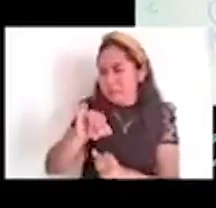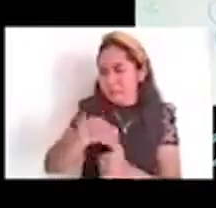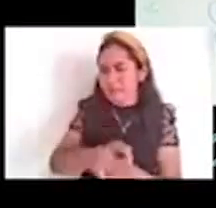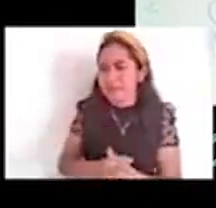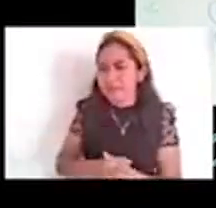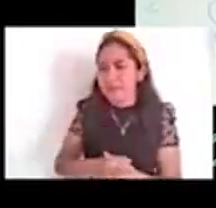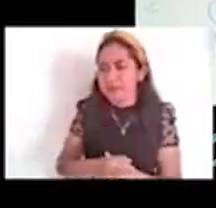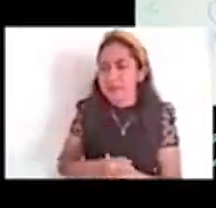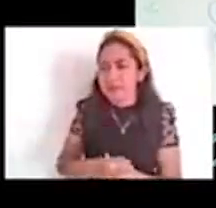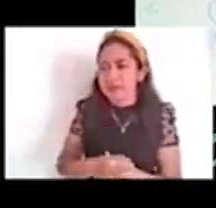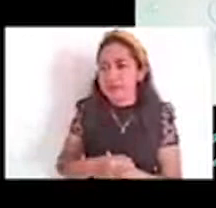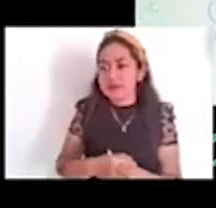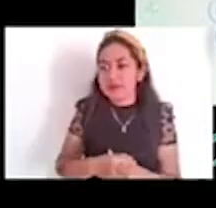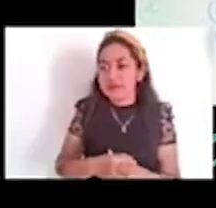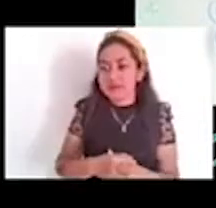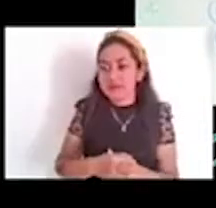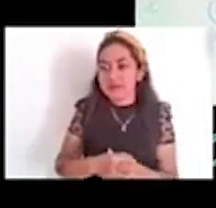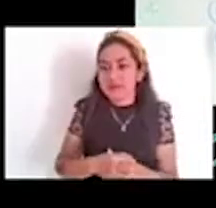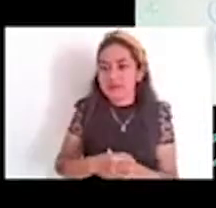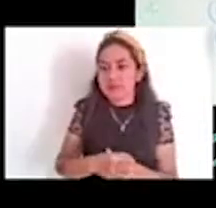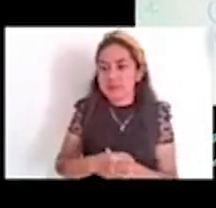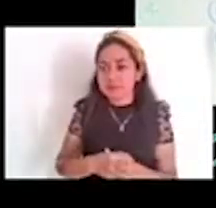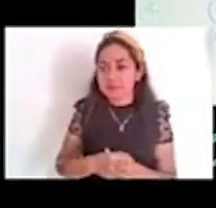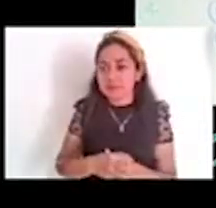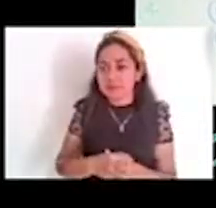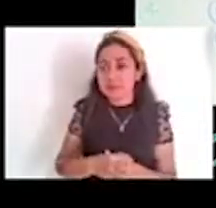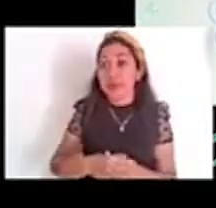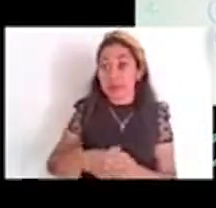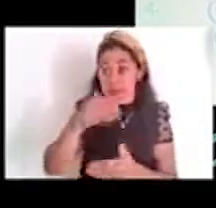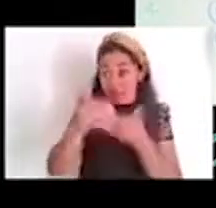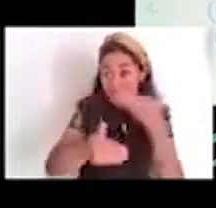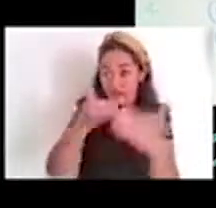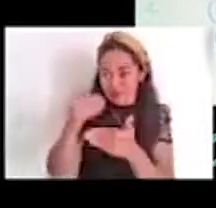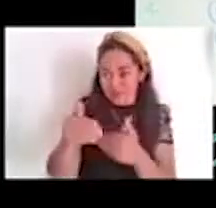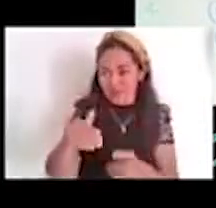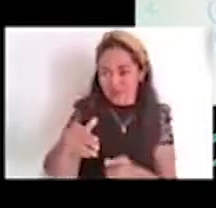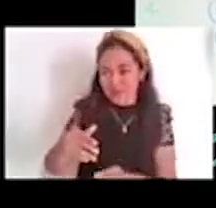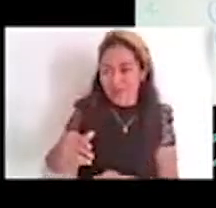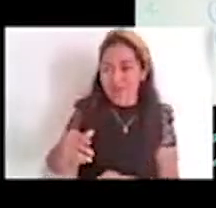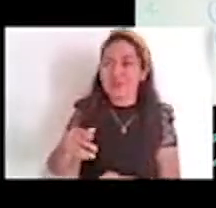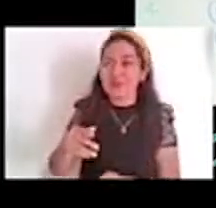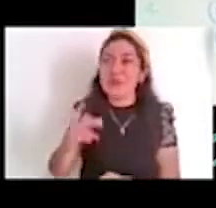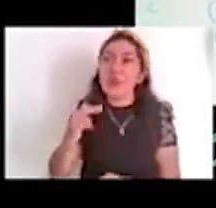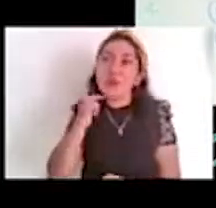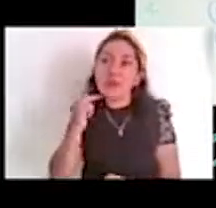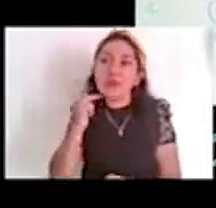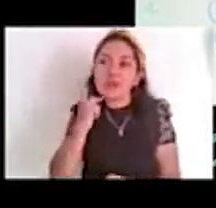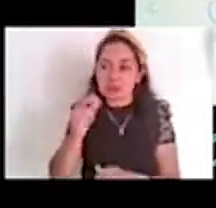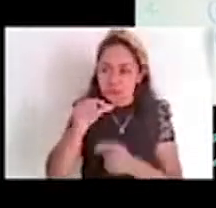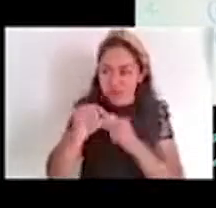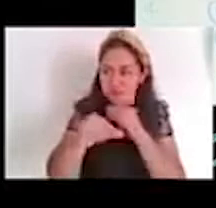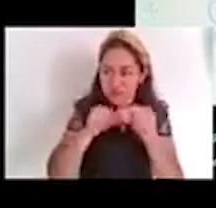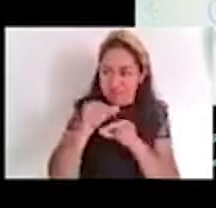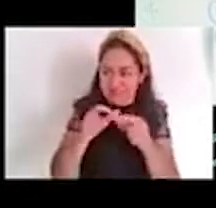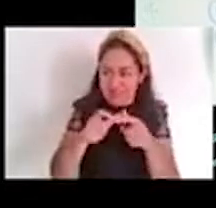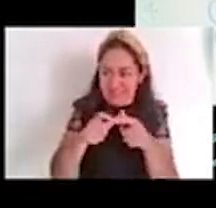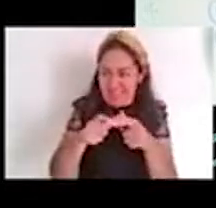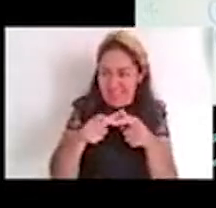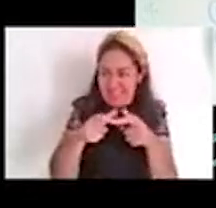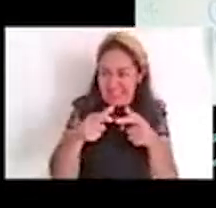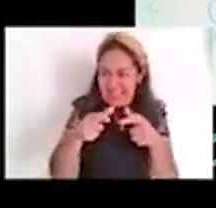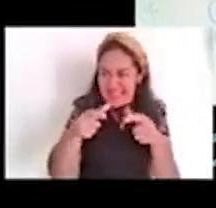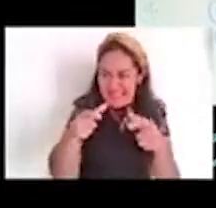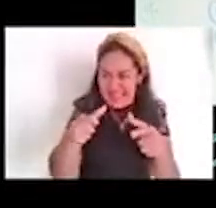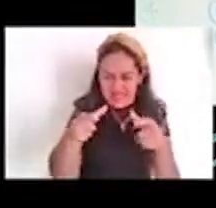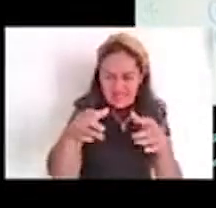esto priva en la política del imperio y en la expansión del imperio naciente,